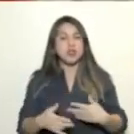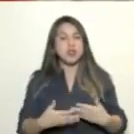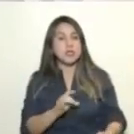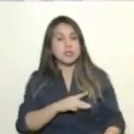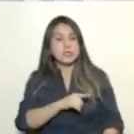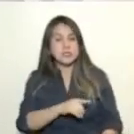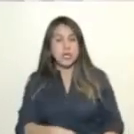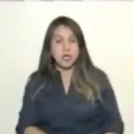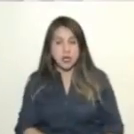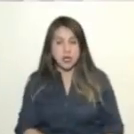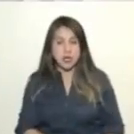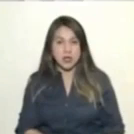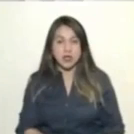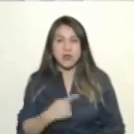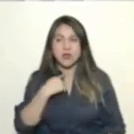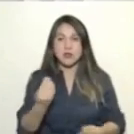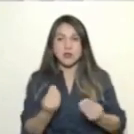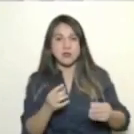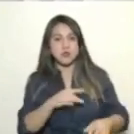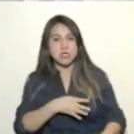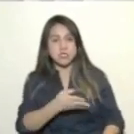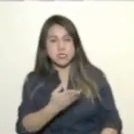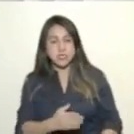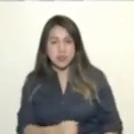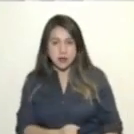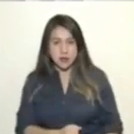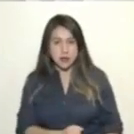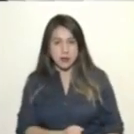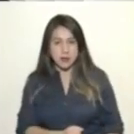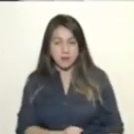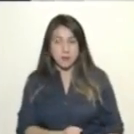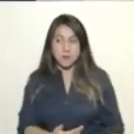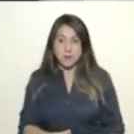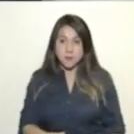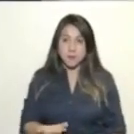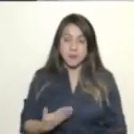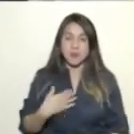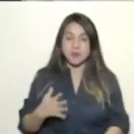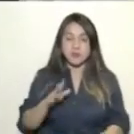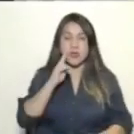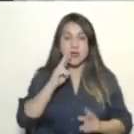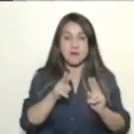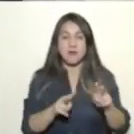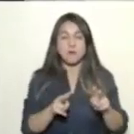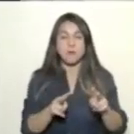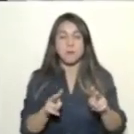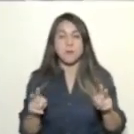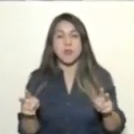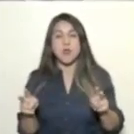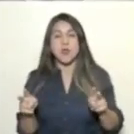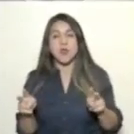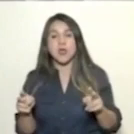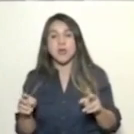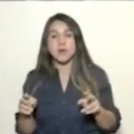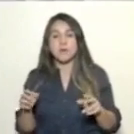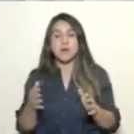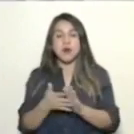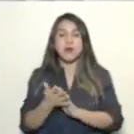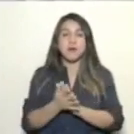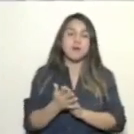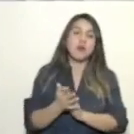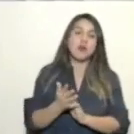Chile? ¿Y qué le pasó a Chile? Entonces, cuando yo ya veo ya a una agencia importante de Wall